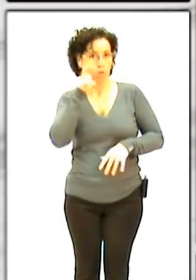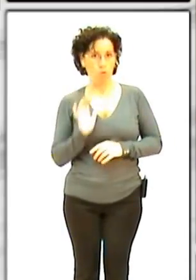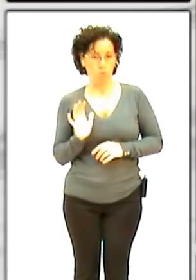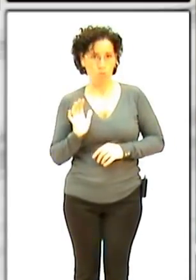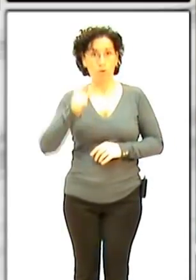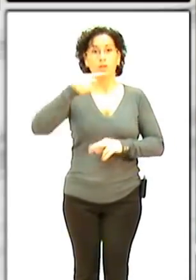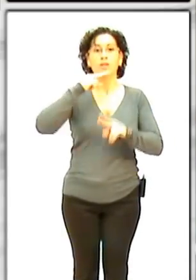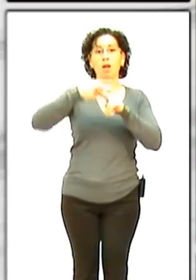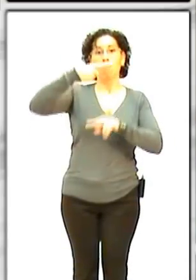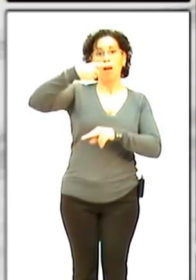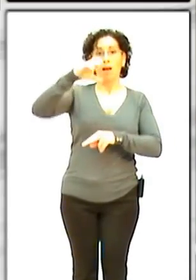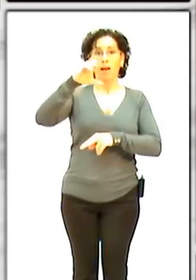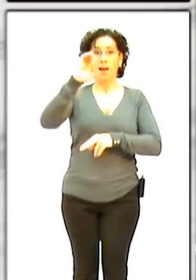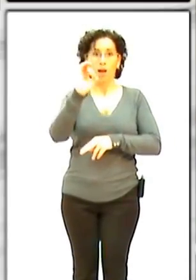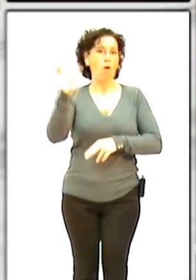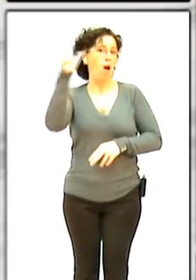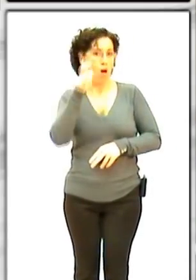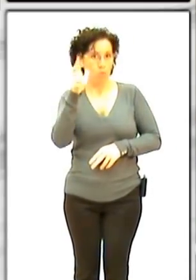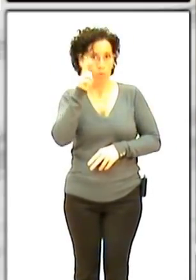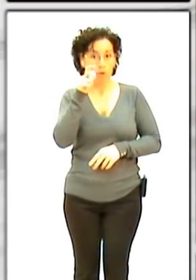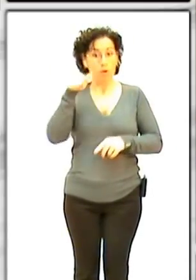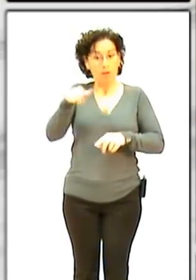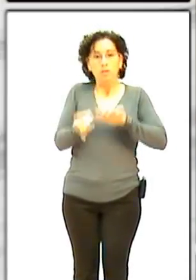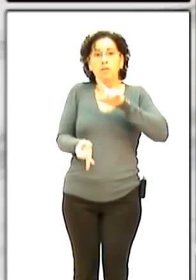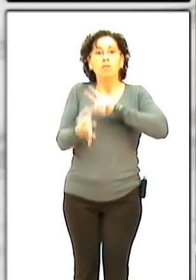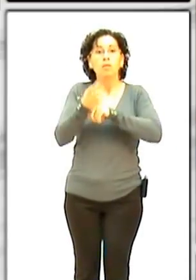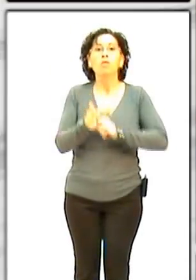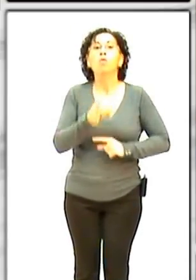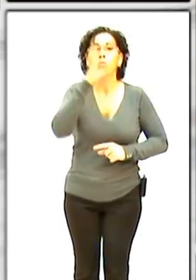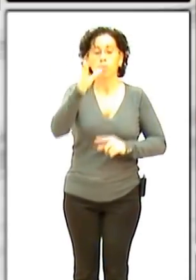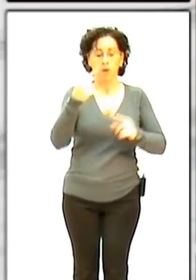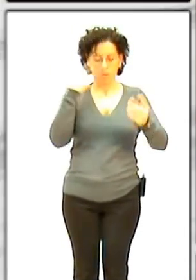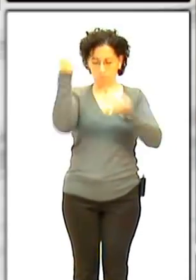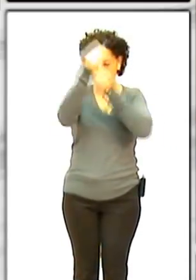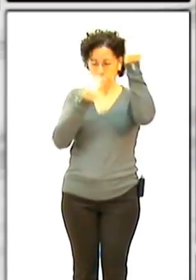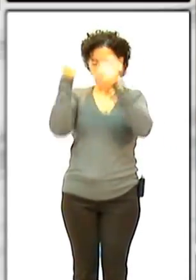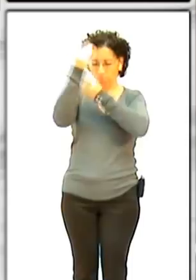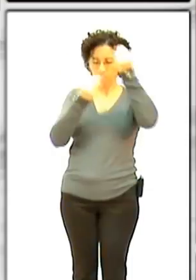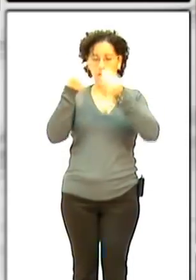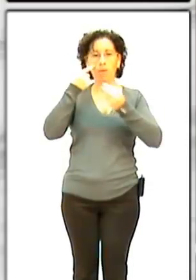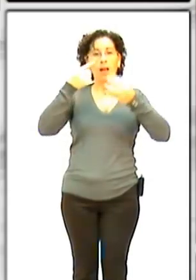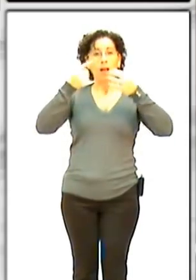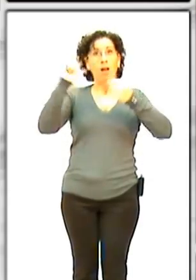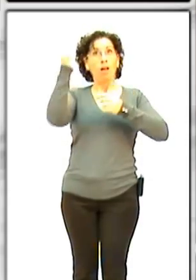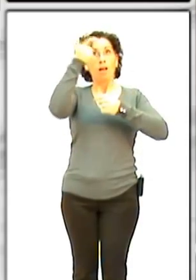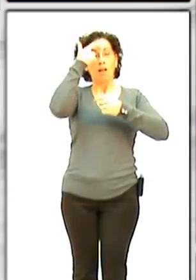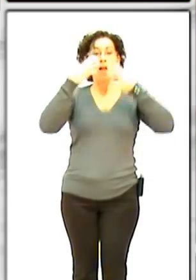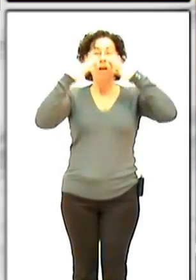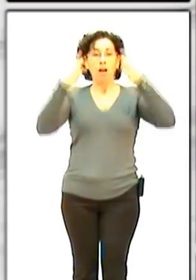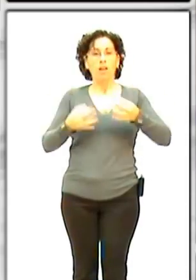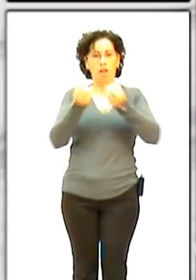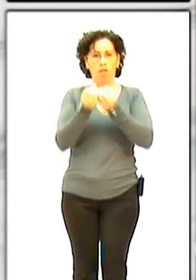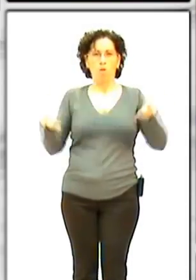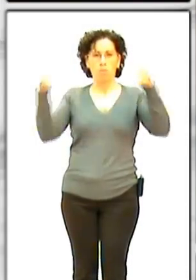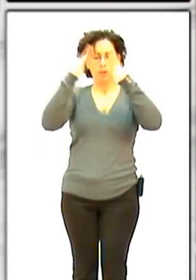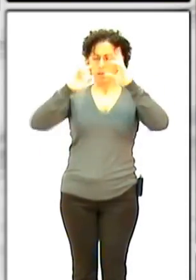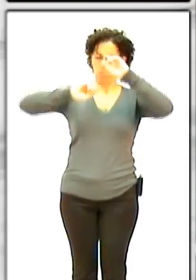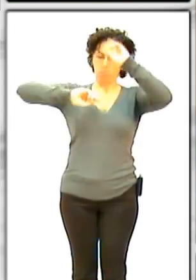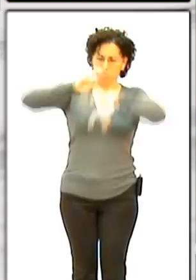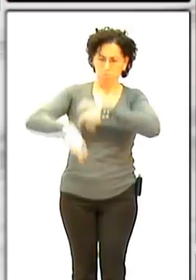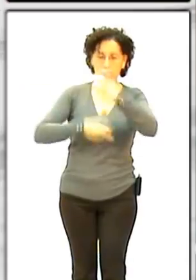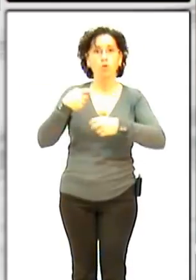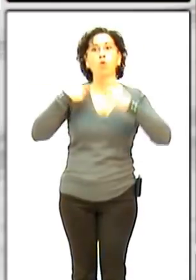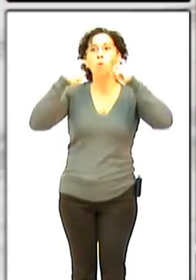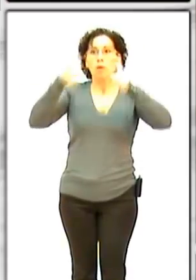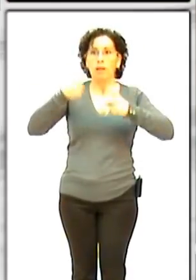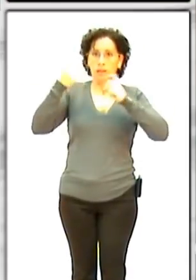GeoAudio nació dándole una vuelta al concepto de realidad aumentada, partiendo un poco de la generalización, intentar